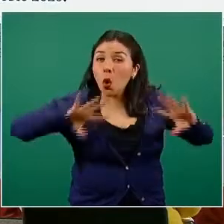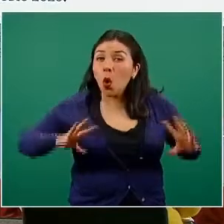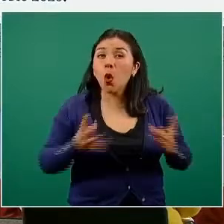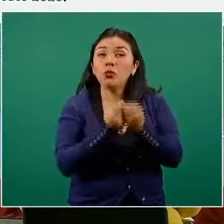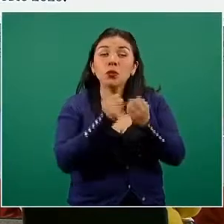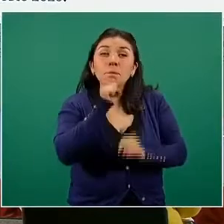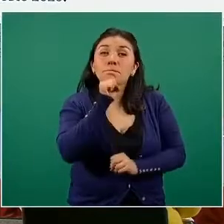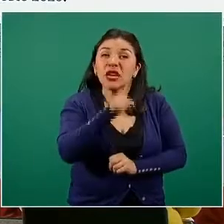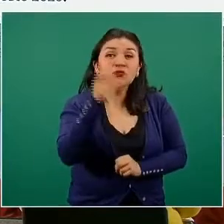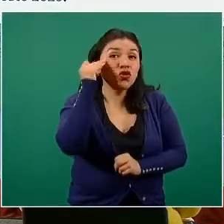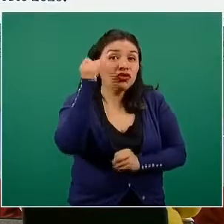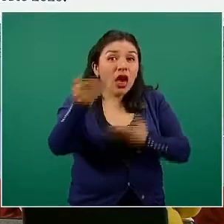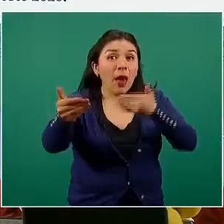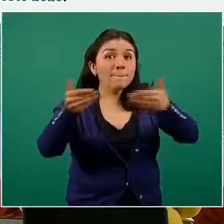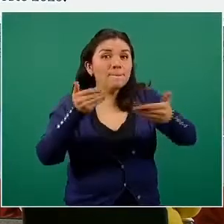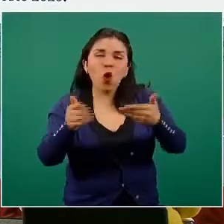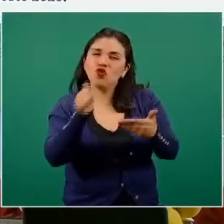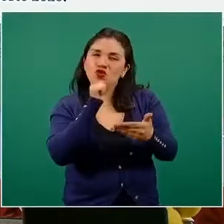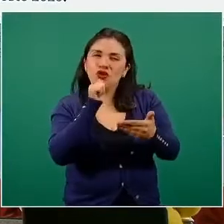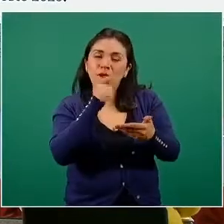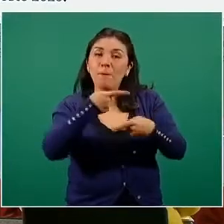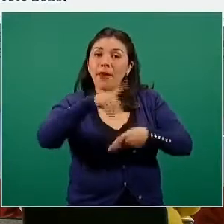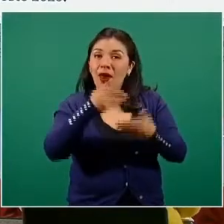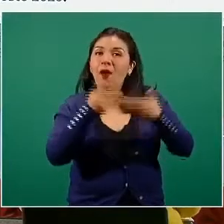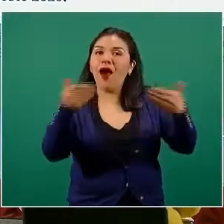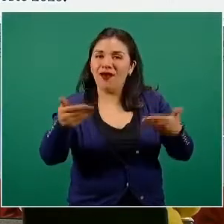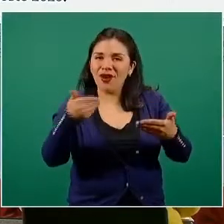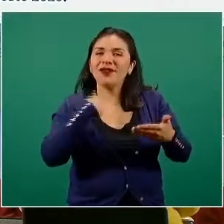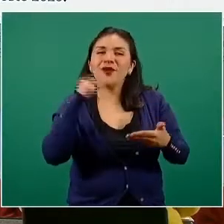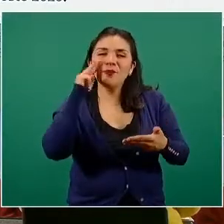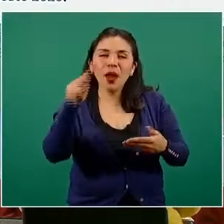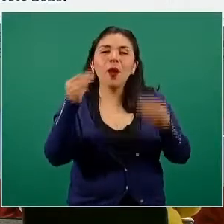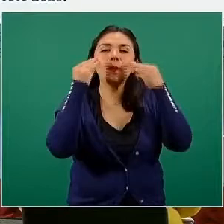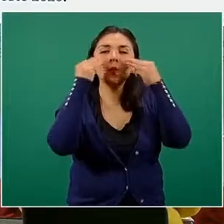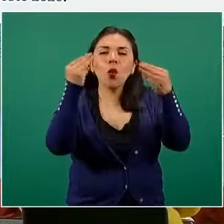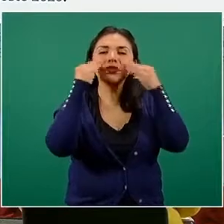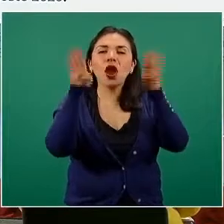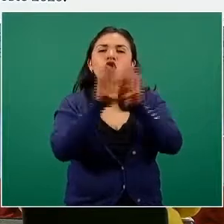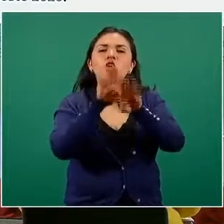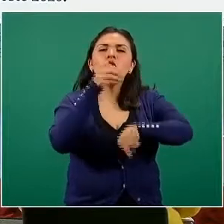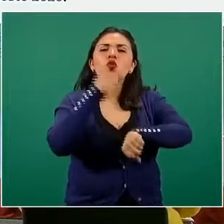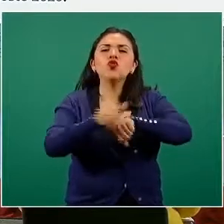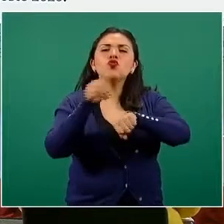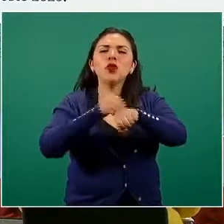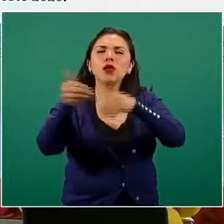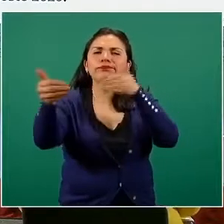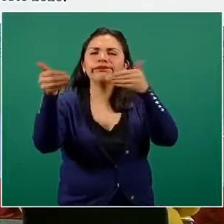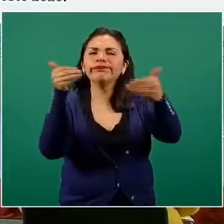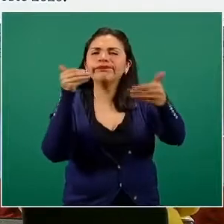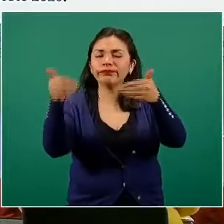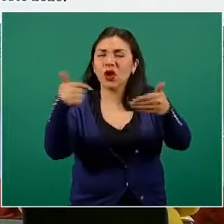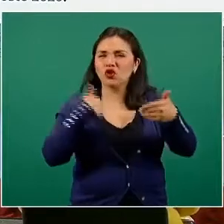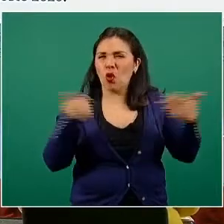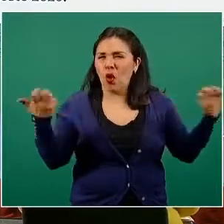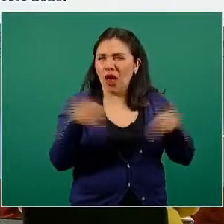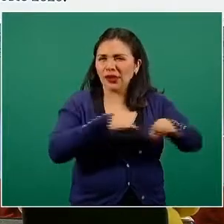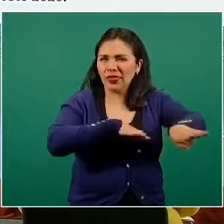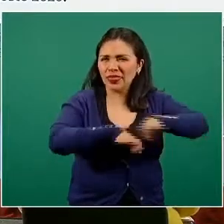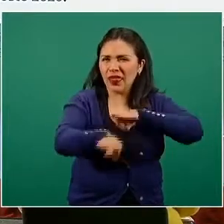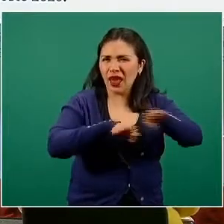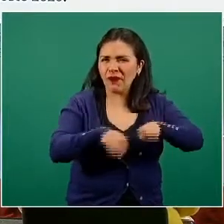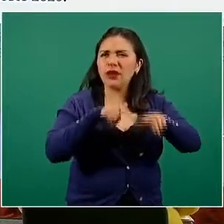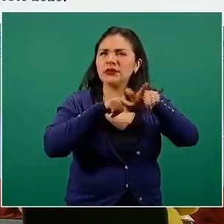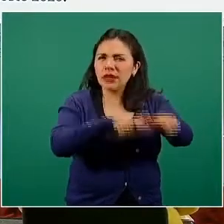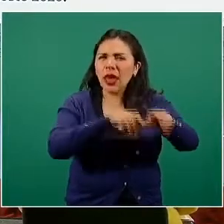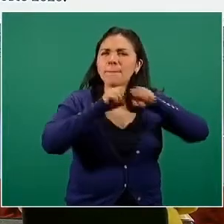el mismo periodo, pero ahora aquí les traemos nada más los números comparativos del ejercicio que estábamos haciendo, o que estamos haciendo, y